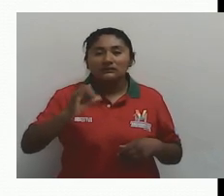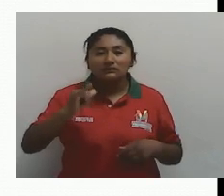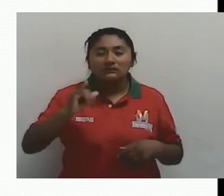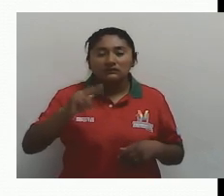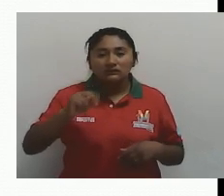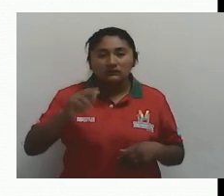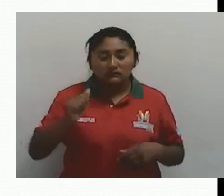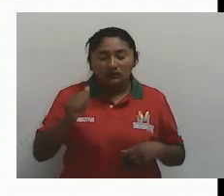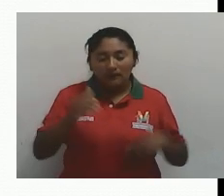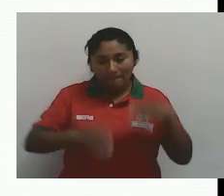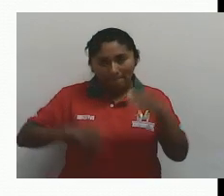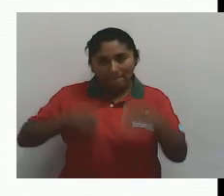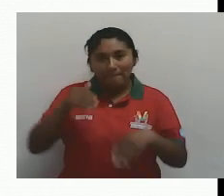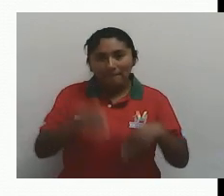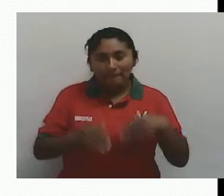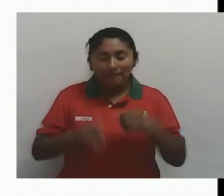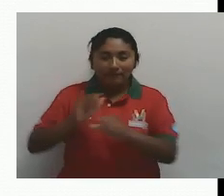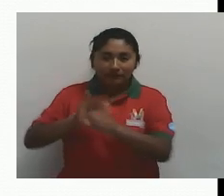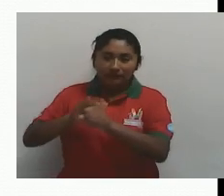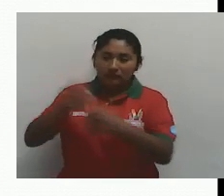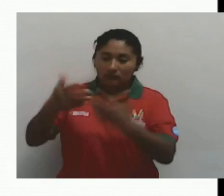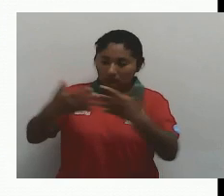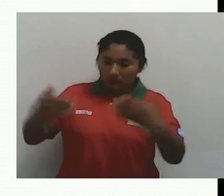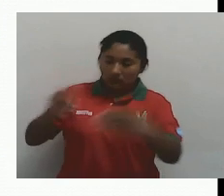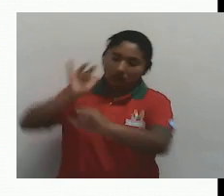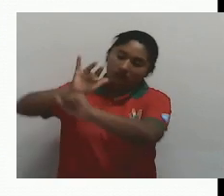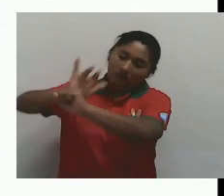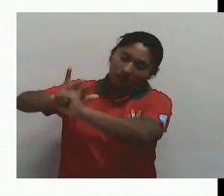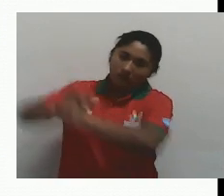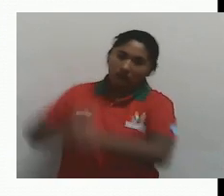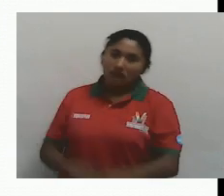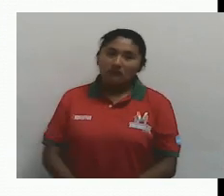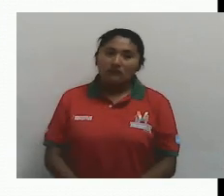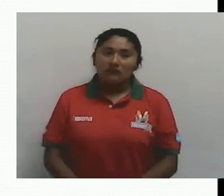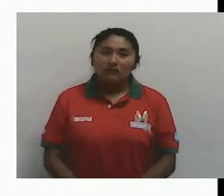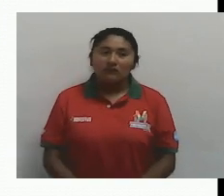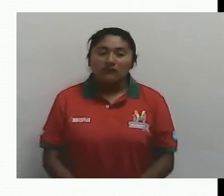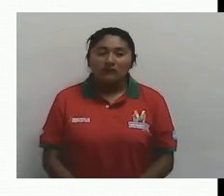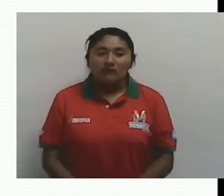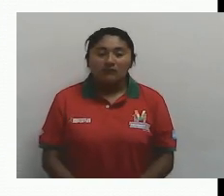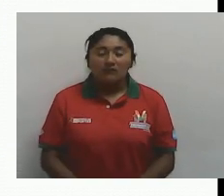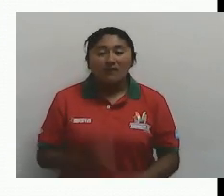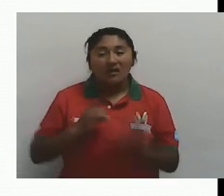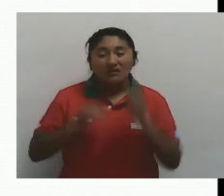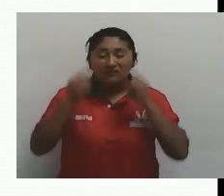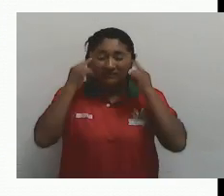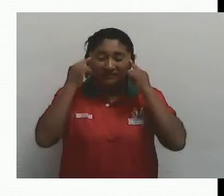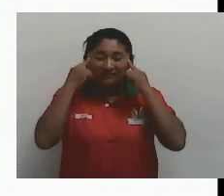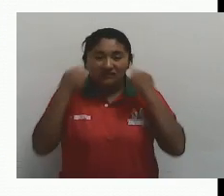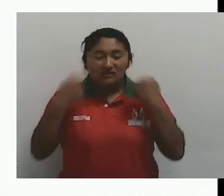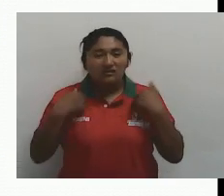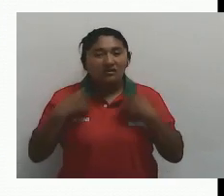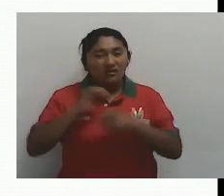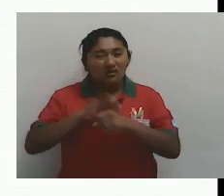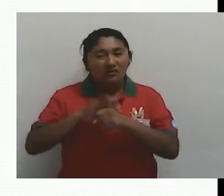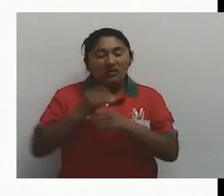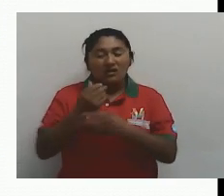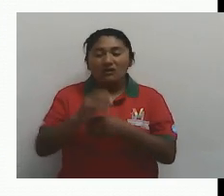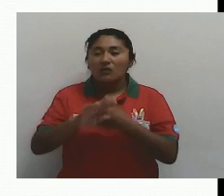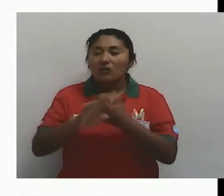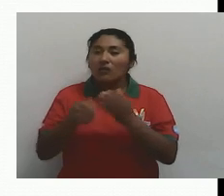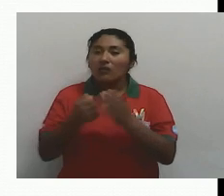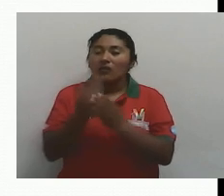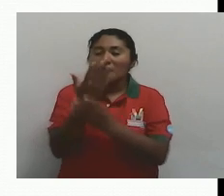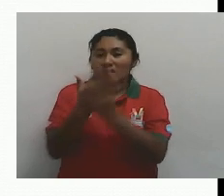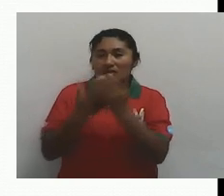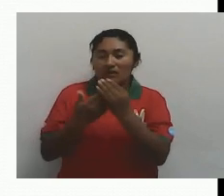y ellos entienden que debería llegar tocando la pared con la mano, y no es así. Ahí está claro que debería llegar con cualquier